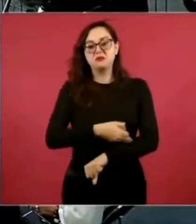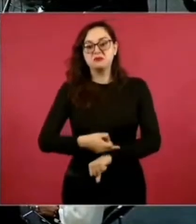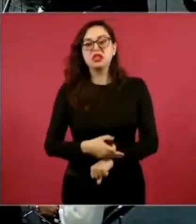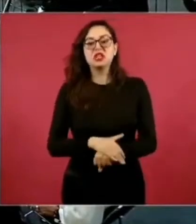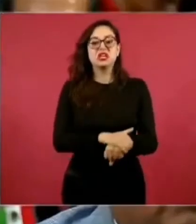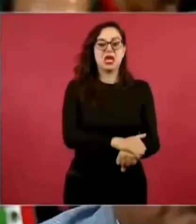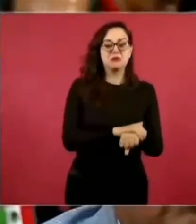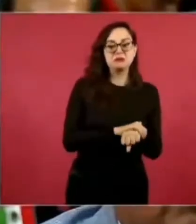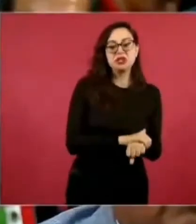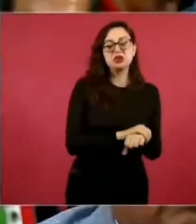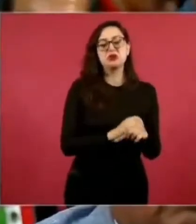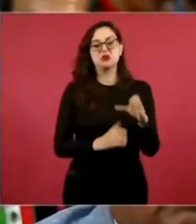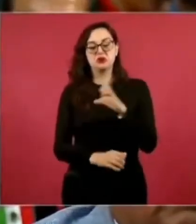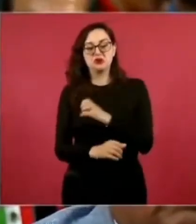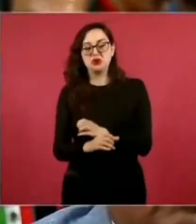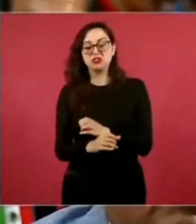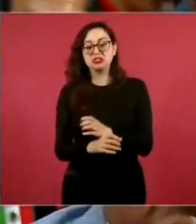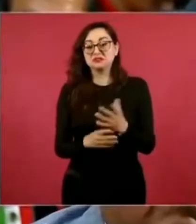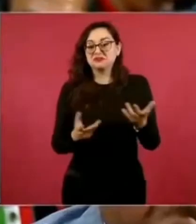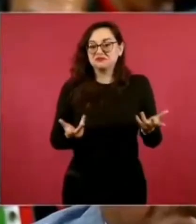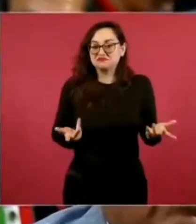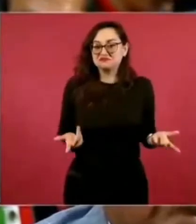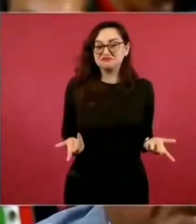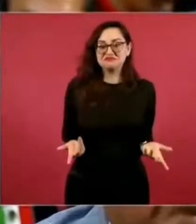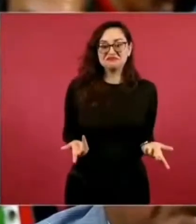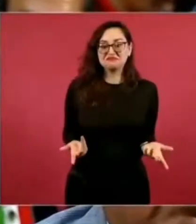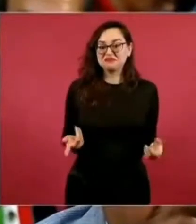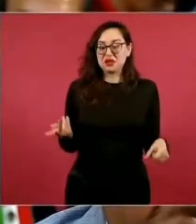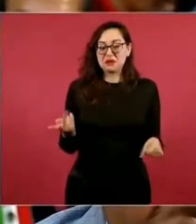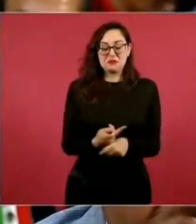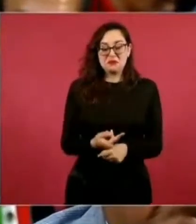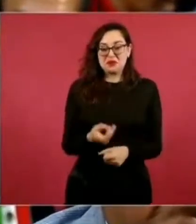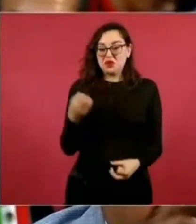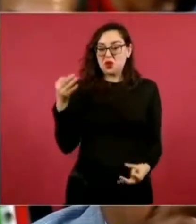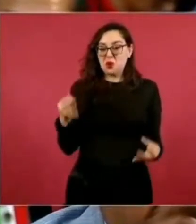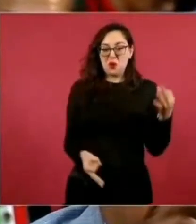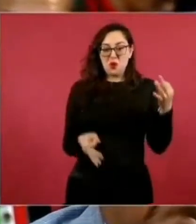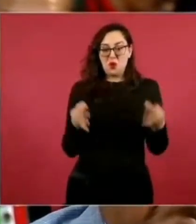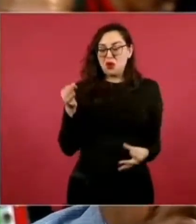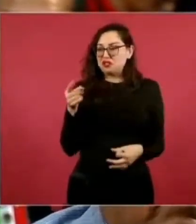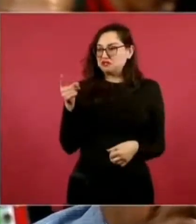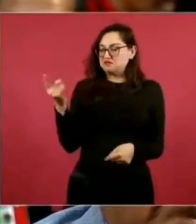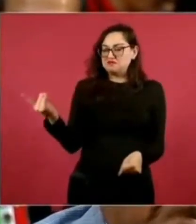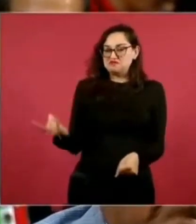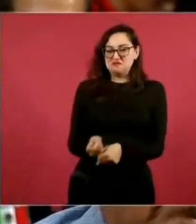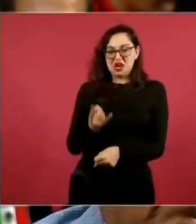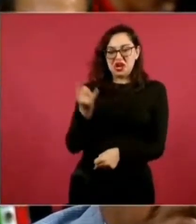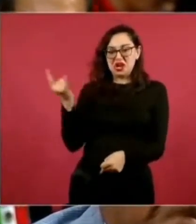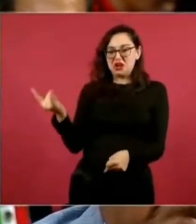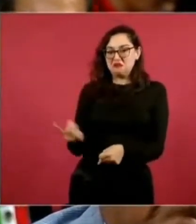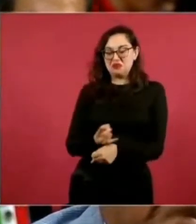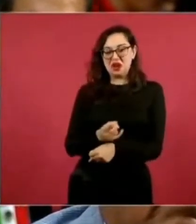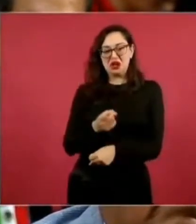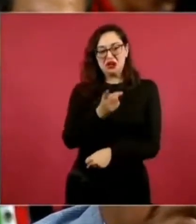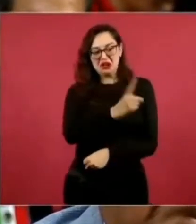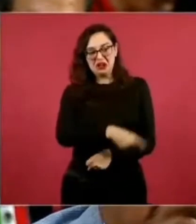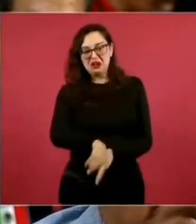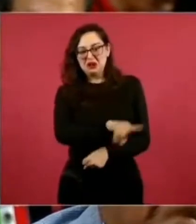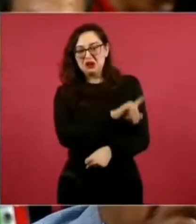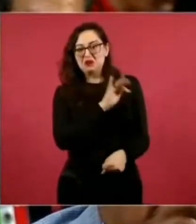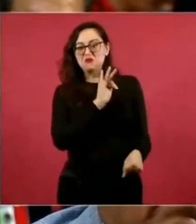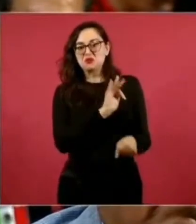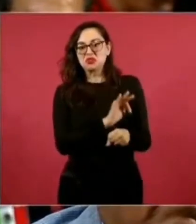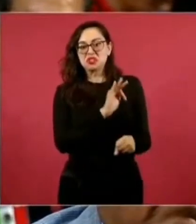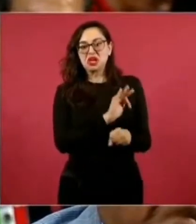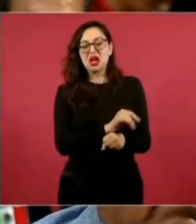sus bienes ahí. Así que también los jueces ahí han sido fundamentales para proteger y para hacer que